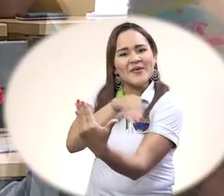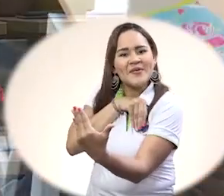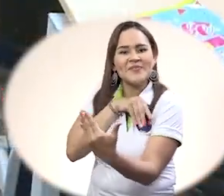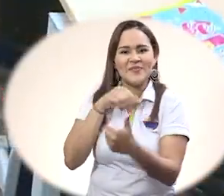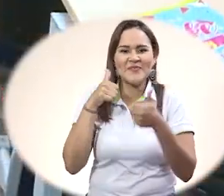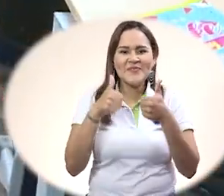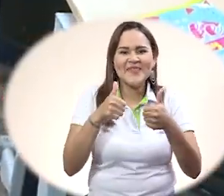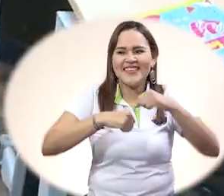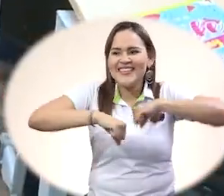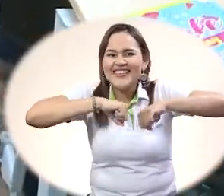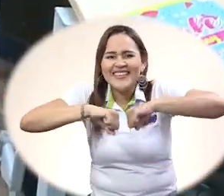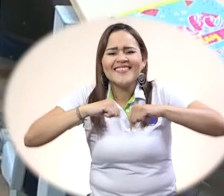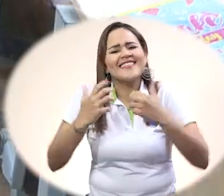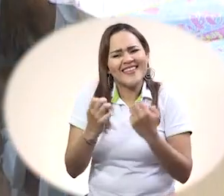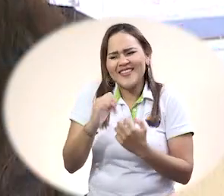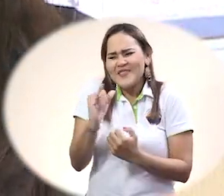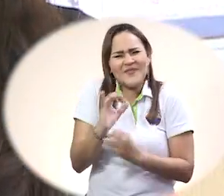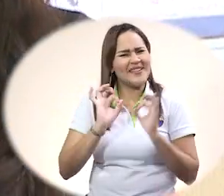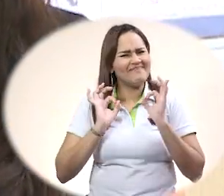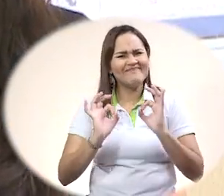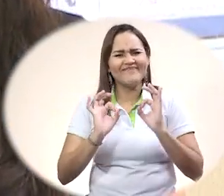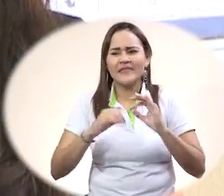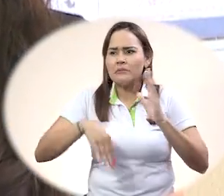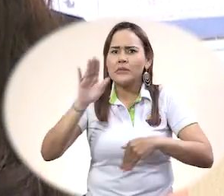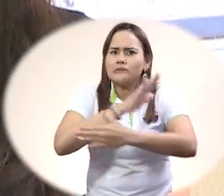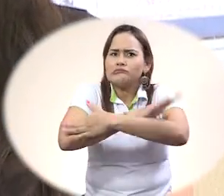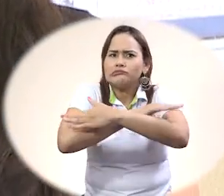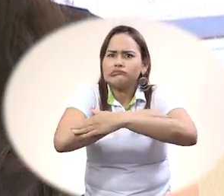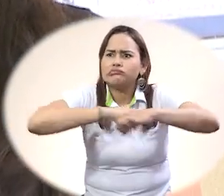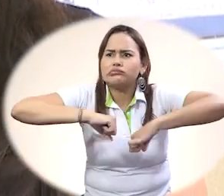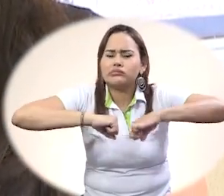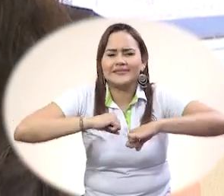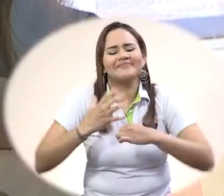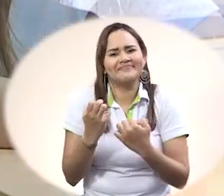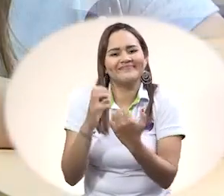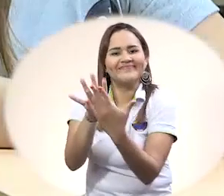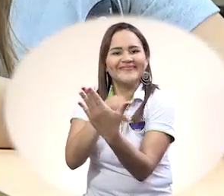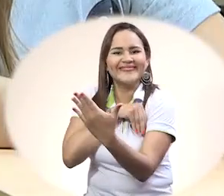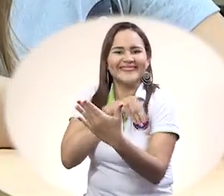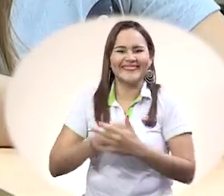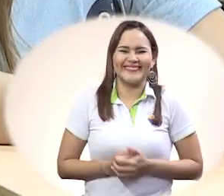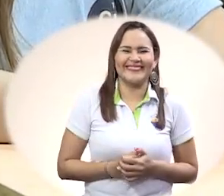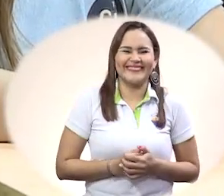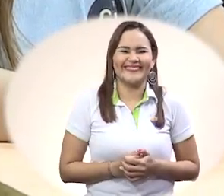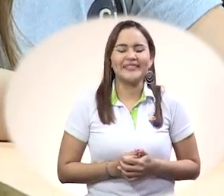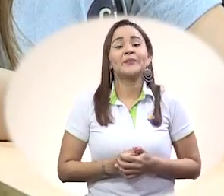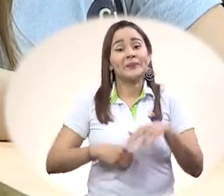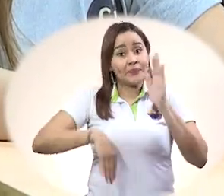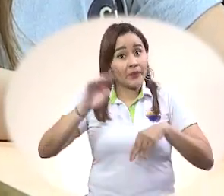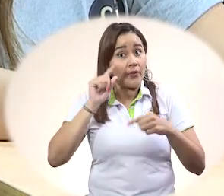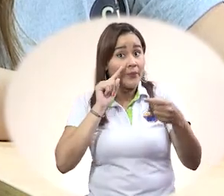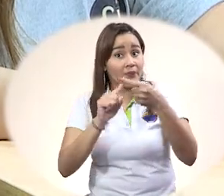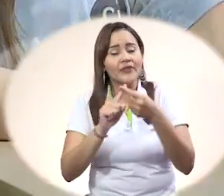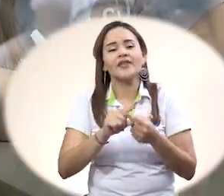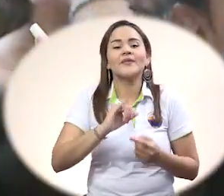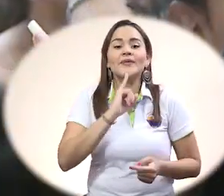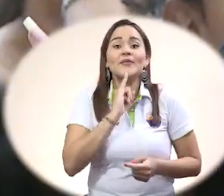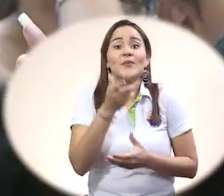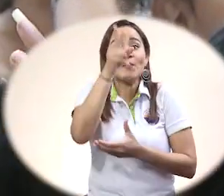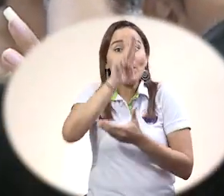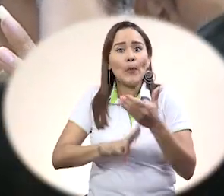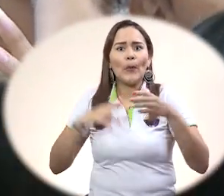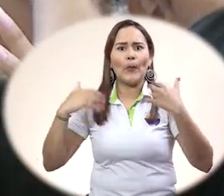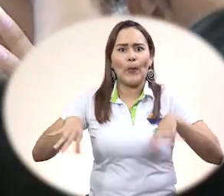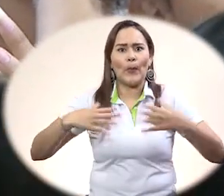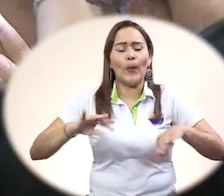universidad y sobre todo cómo te expresas y cómo llevas la disciplina académica y es que la semilla del bilingüismo sigue creciendo en la